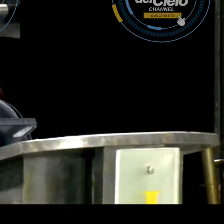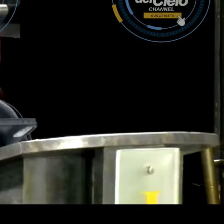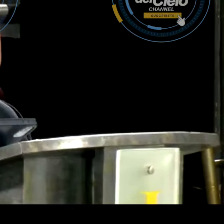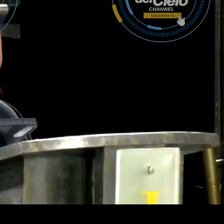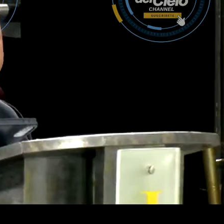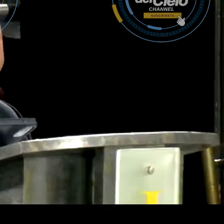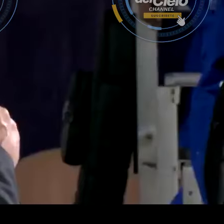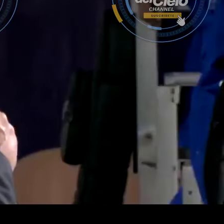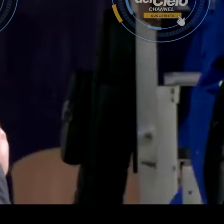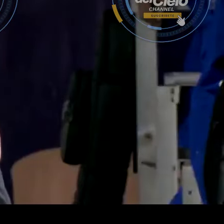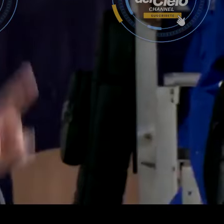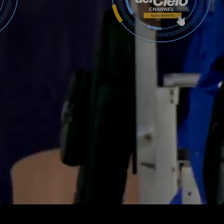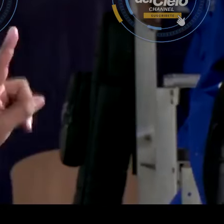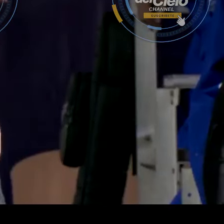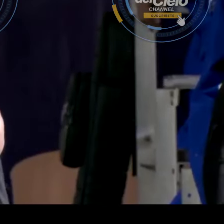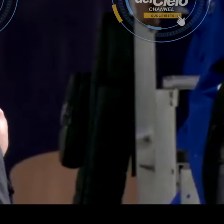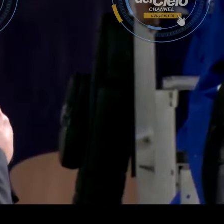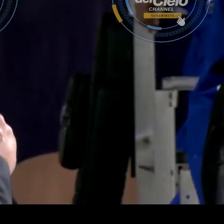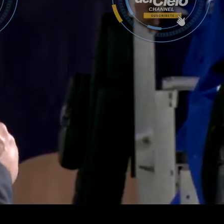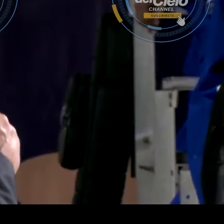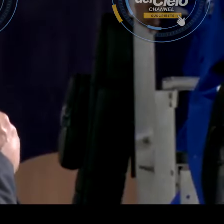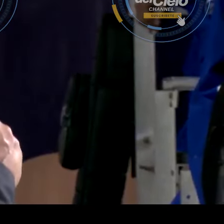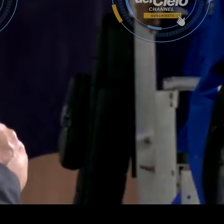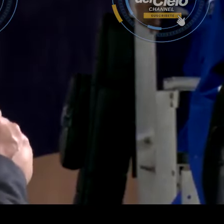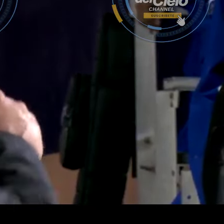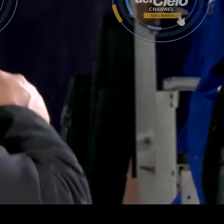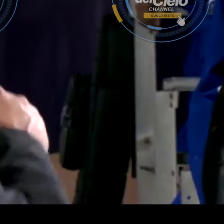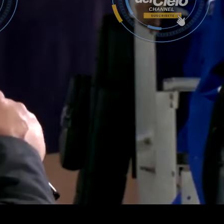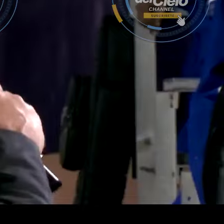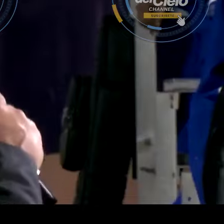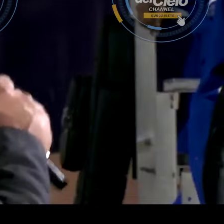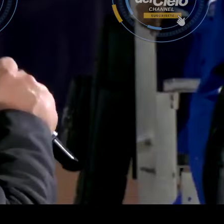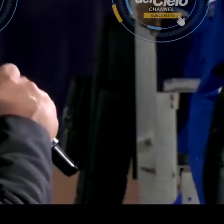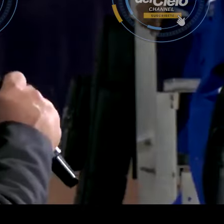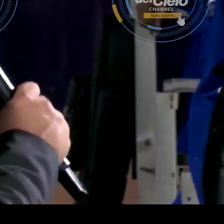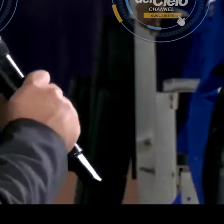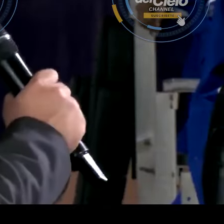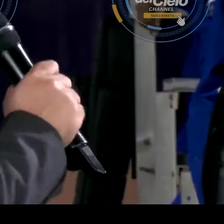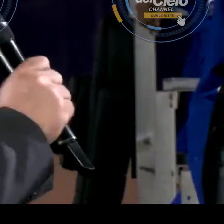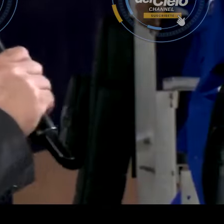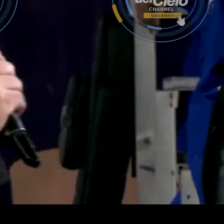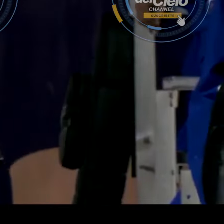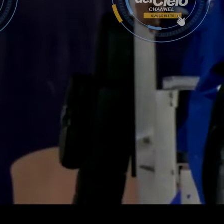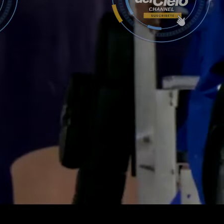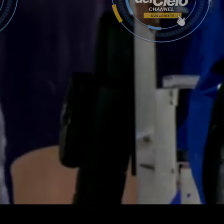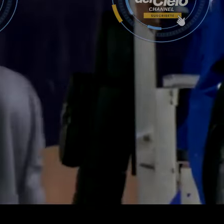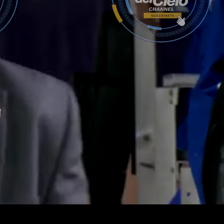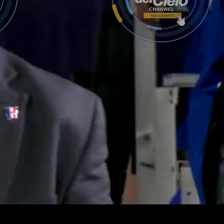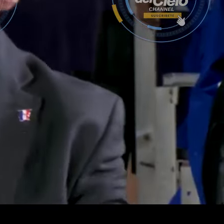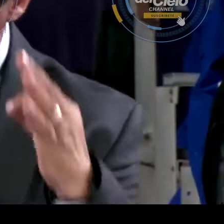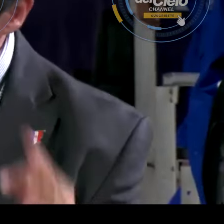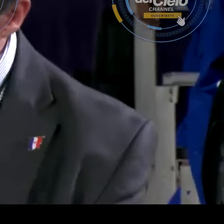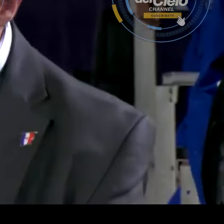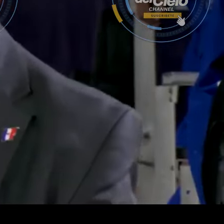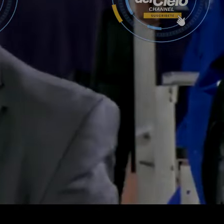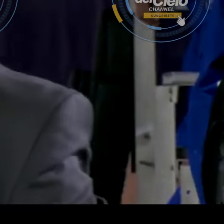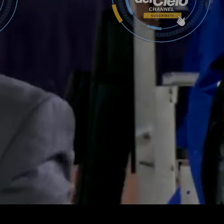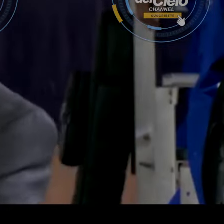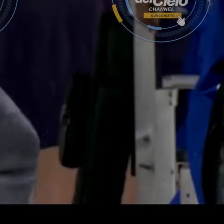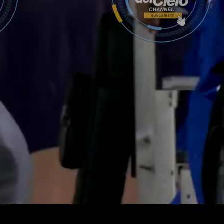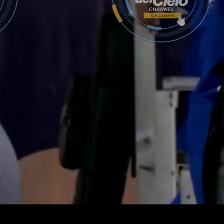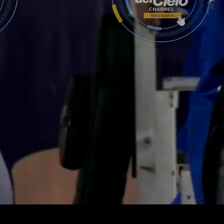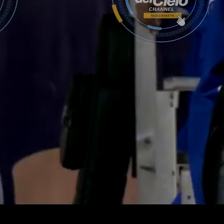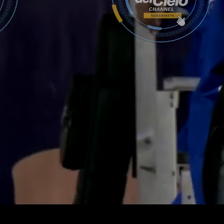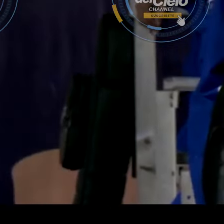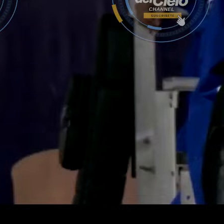que a la gente le guste, una alabanza que a la gente le guste, para que la gente se quede. Pero el evangelio de Cristo